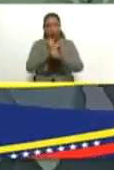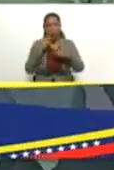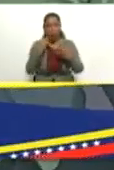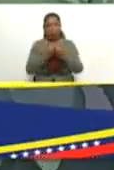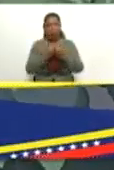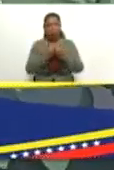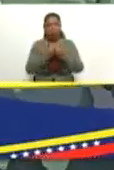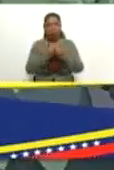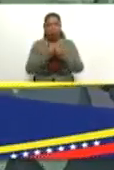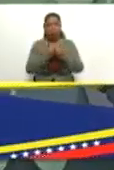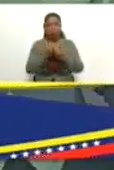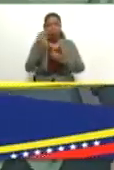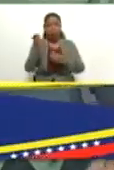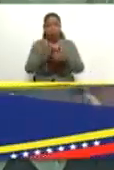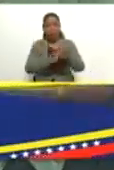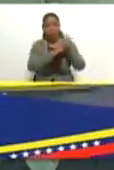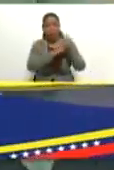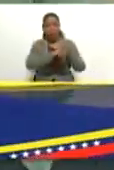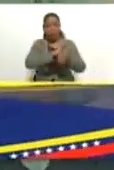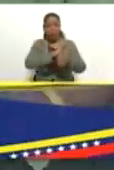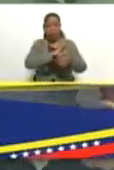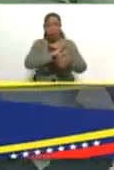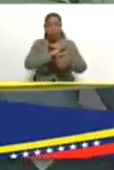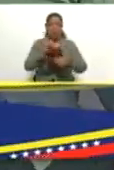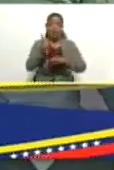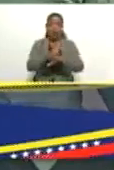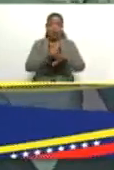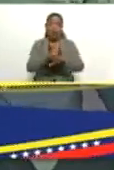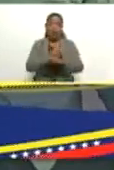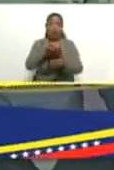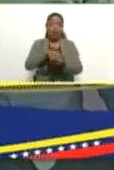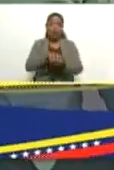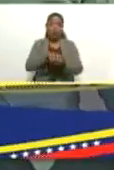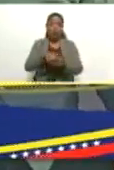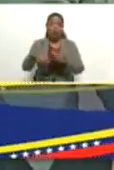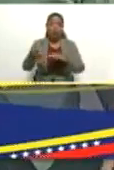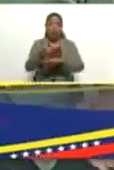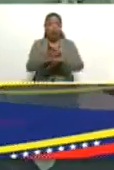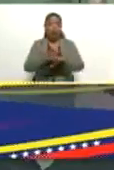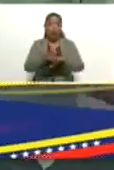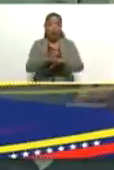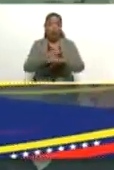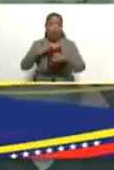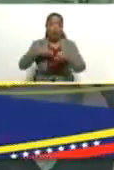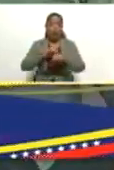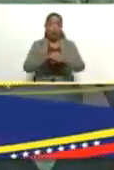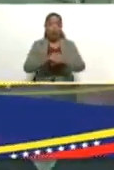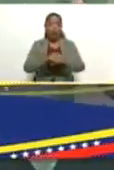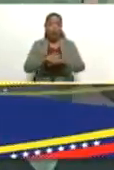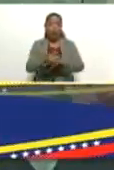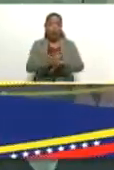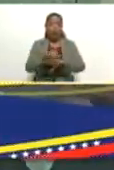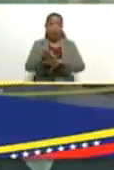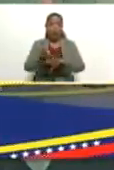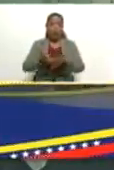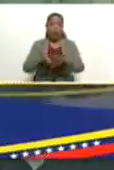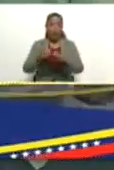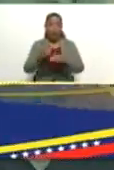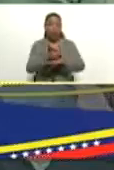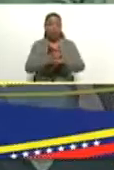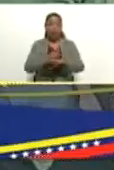usted lideriza, gobierno regional, el cual lideriza nuestro hermano líder, gobernador Héctor Rodríguez, gobierno municipal, gobierno comunal